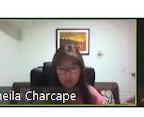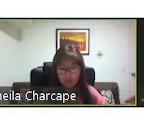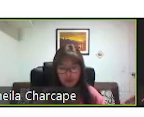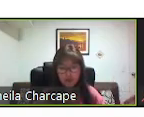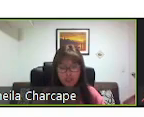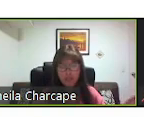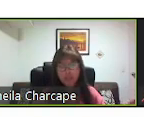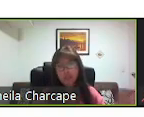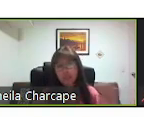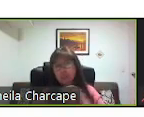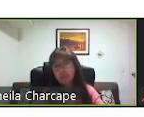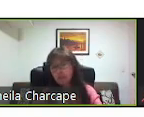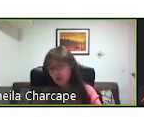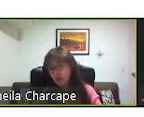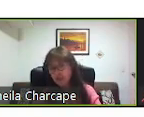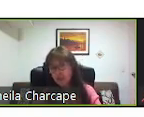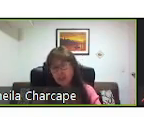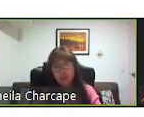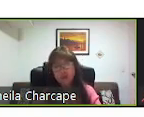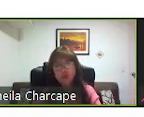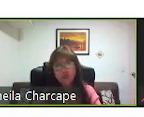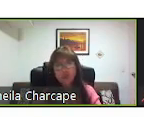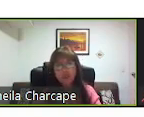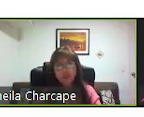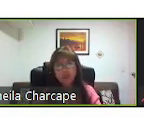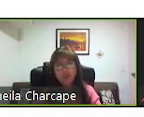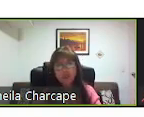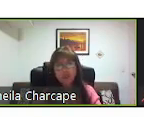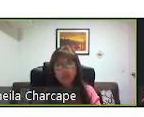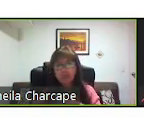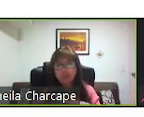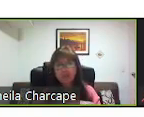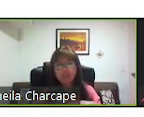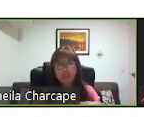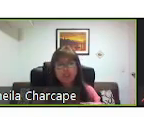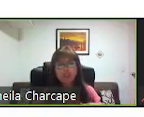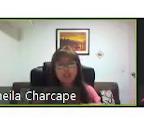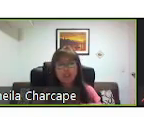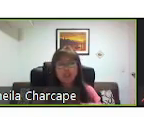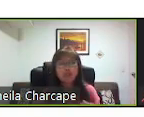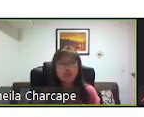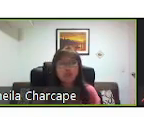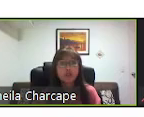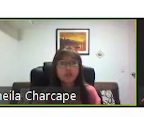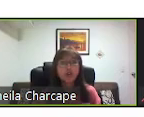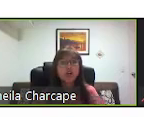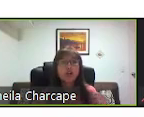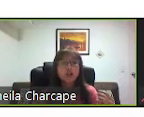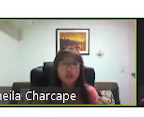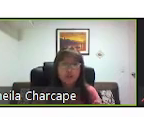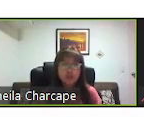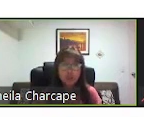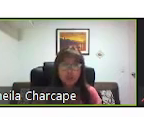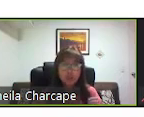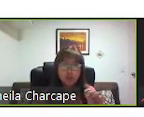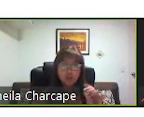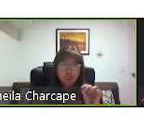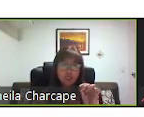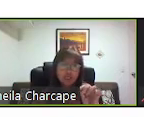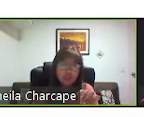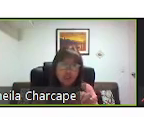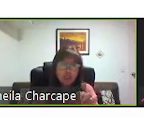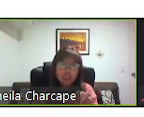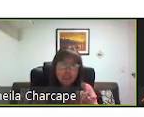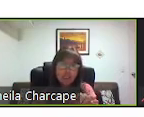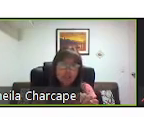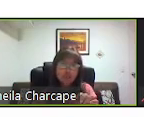hay desarrollo de la mama y tampoco hay desarrollo de la edad, el vello púbico, podemos catalogar